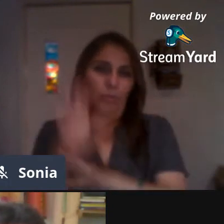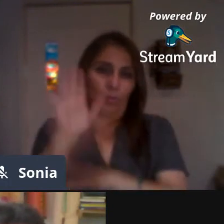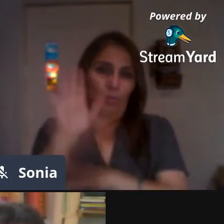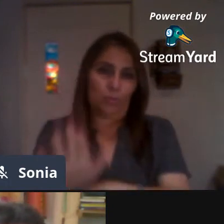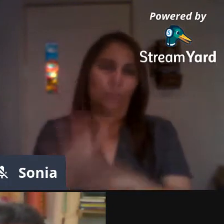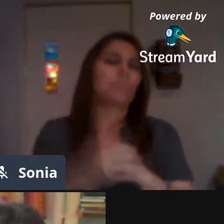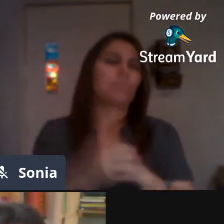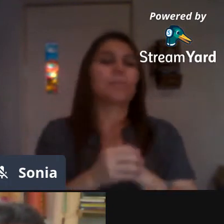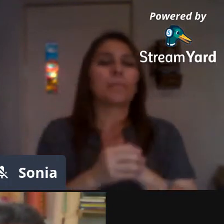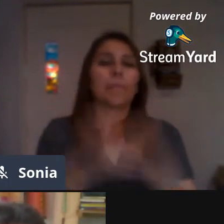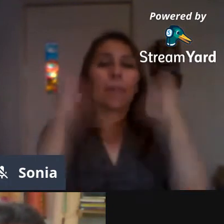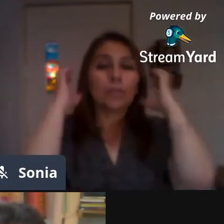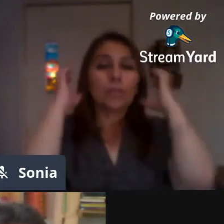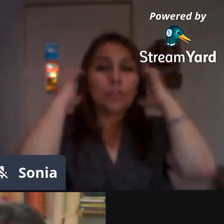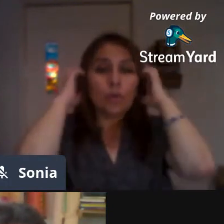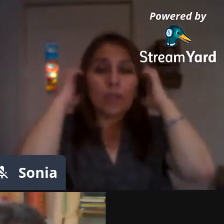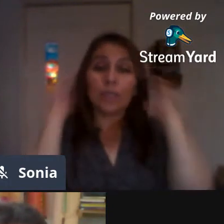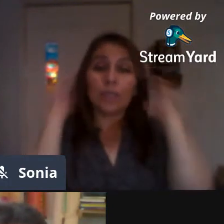sí